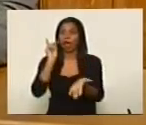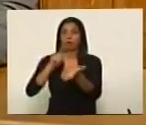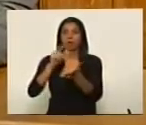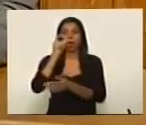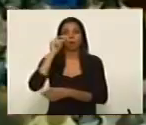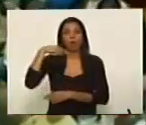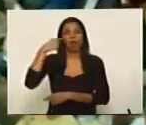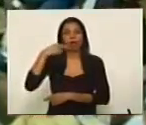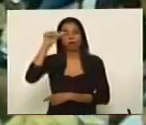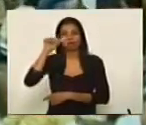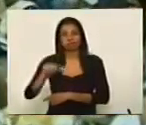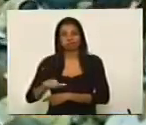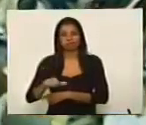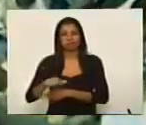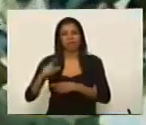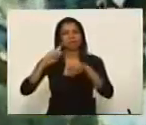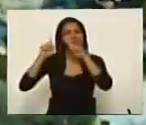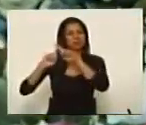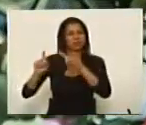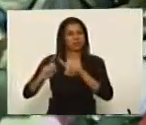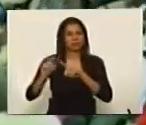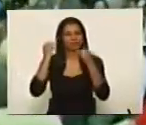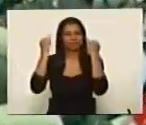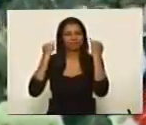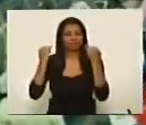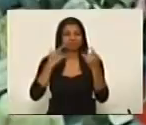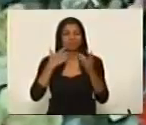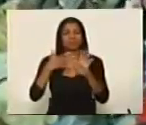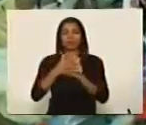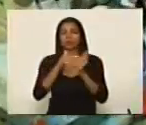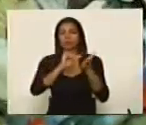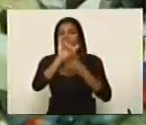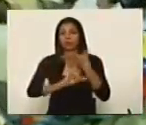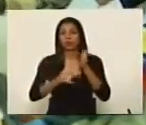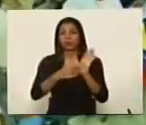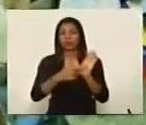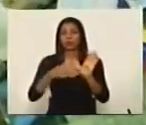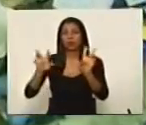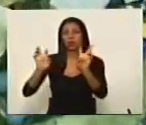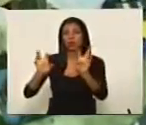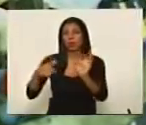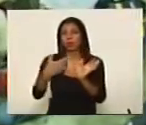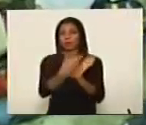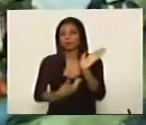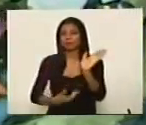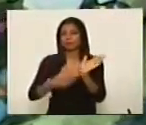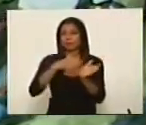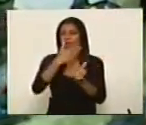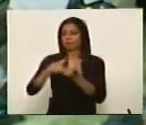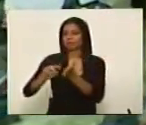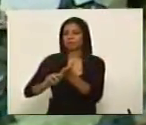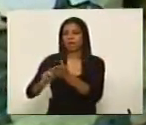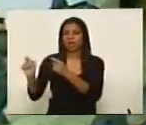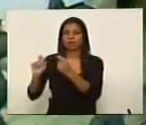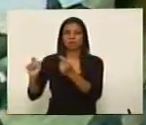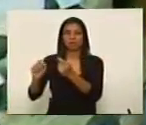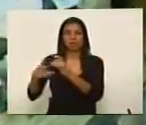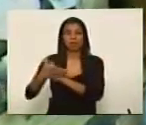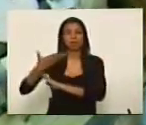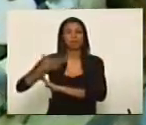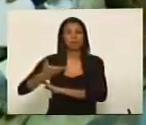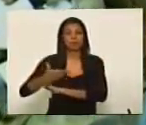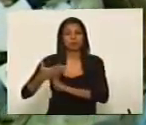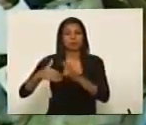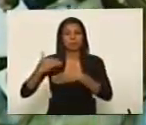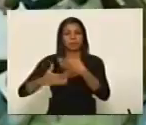valoró como diferencia esencial entre este nuevo instrumento legal y el que se deroga el hecho del diálogo como elemento clave para